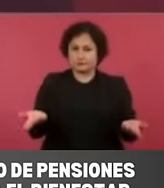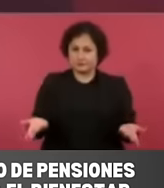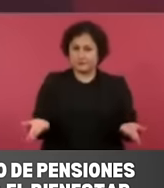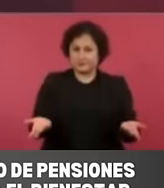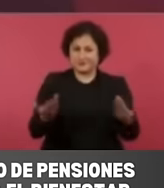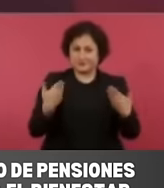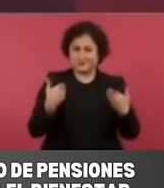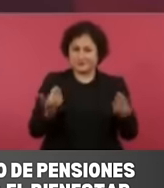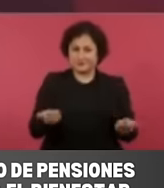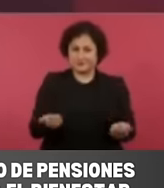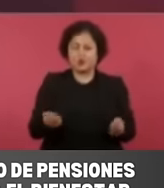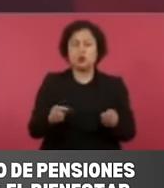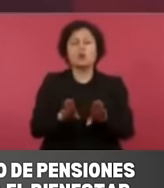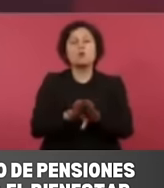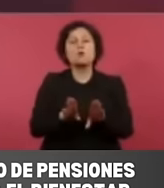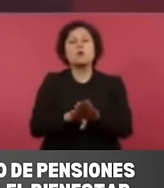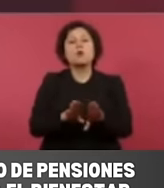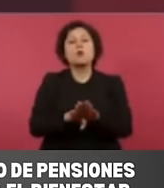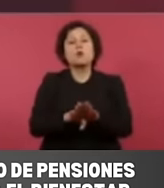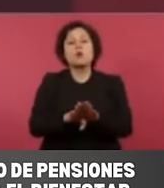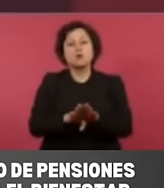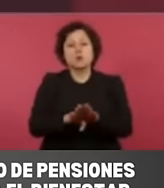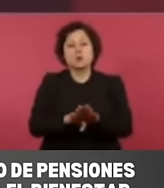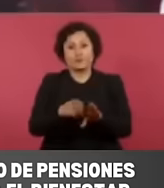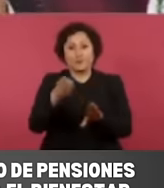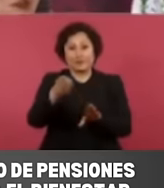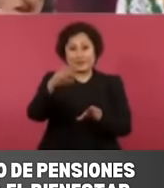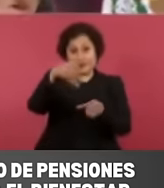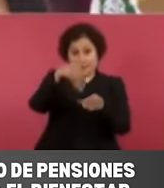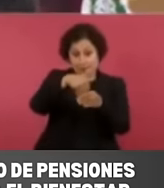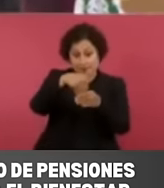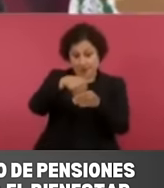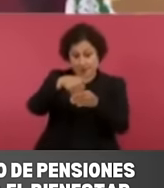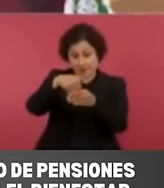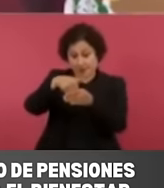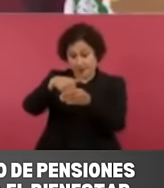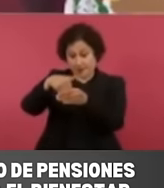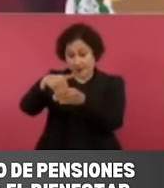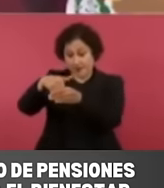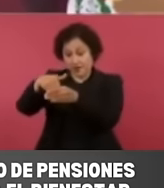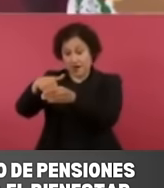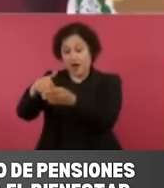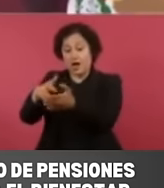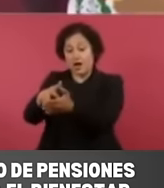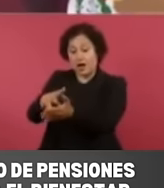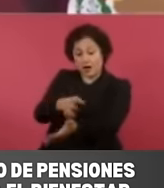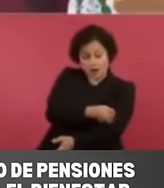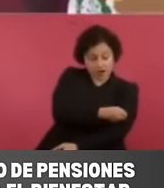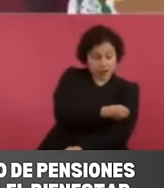se quedaban con ese dinero las Afores.